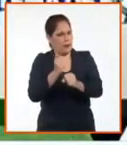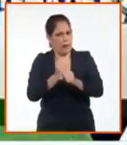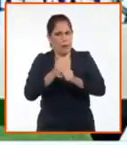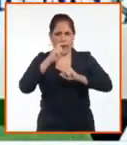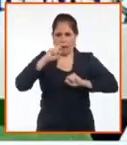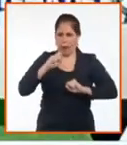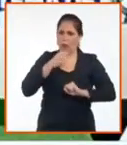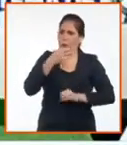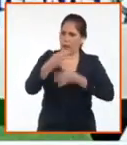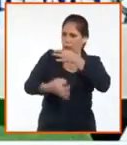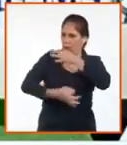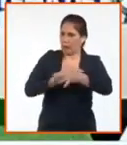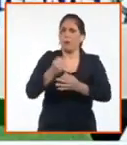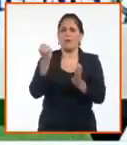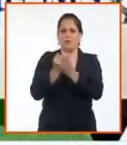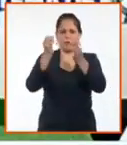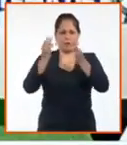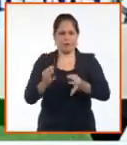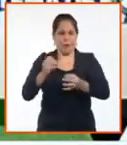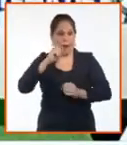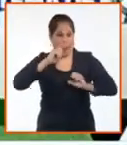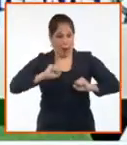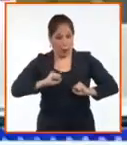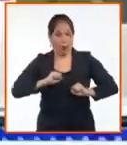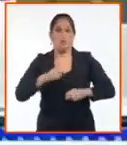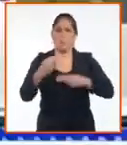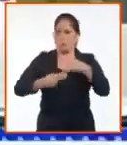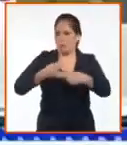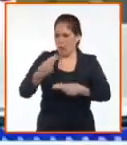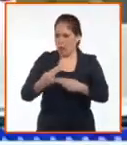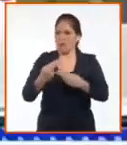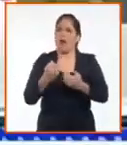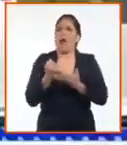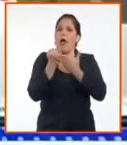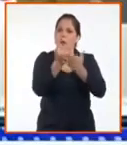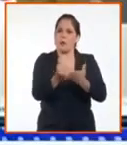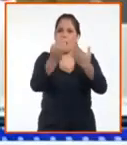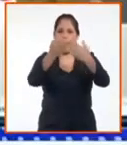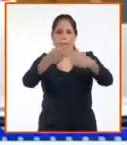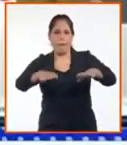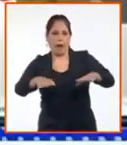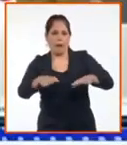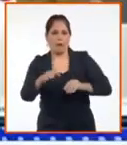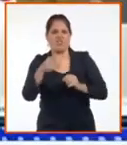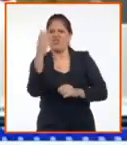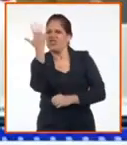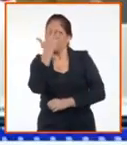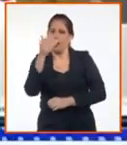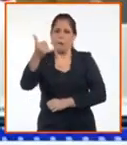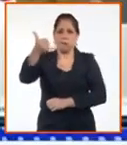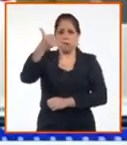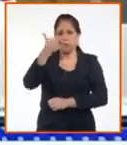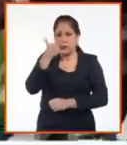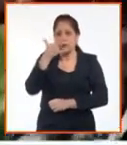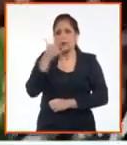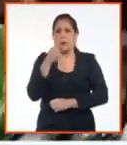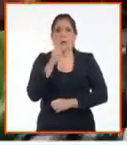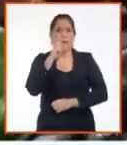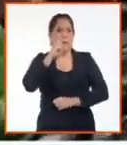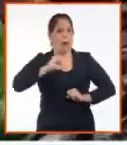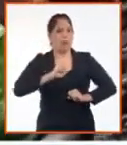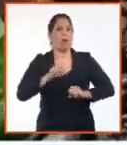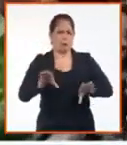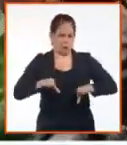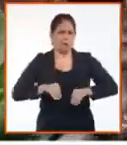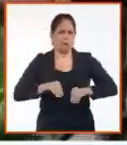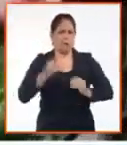así que queda confirmado este procedimiento a través de una llamada telefónica que se presente a gustavo petro al presidente maduro y luego fue